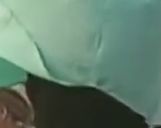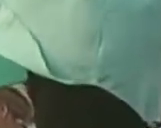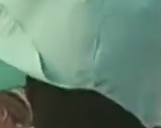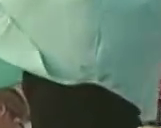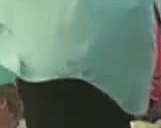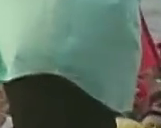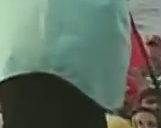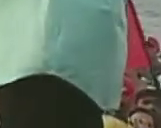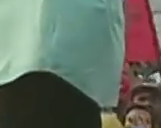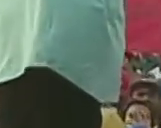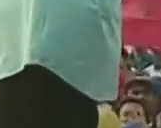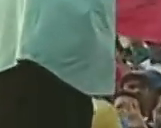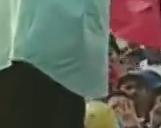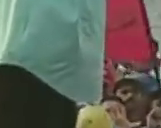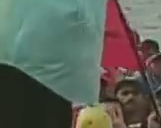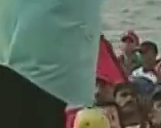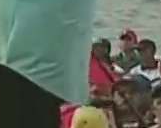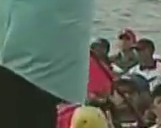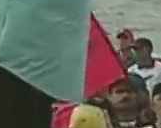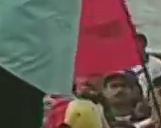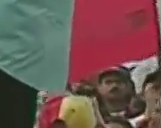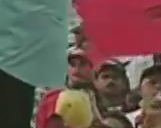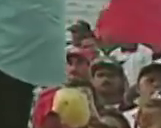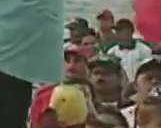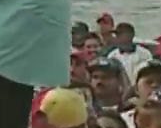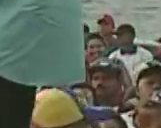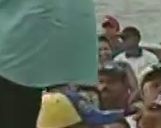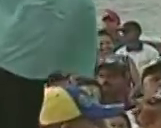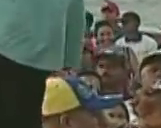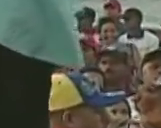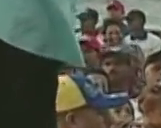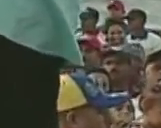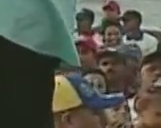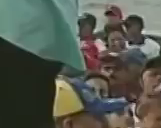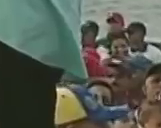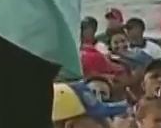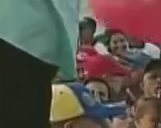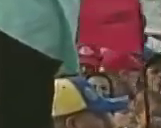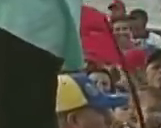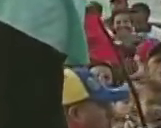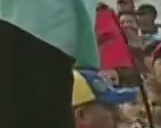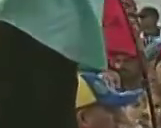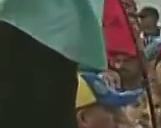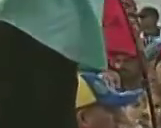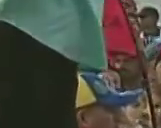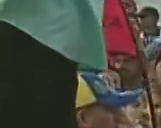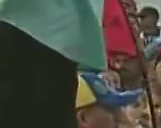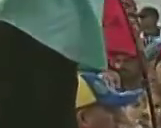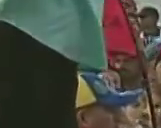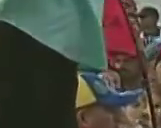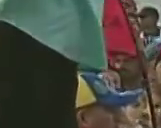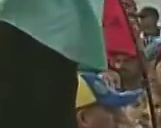Este es el norte de nuestra patria grande, Sudamérica.